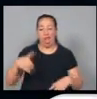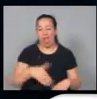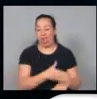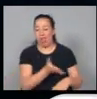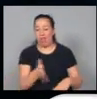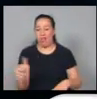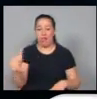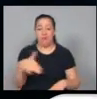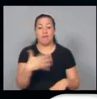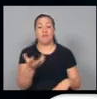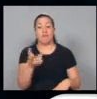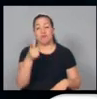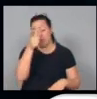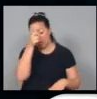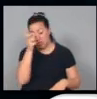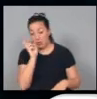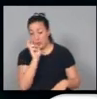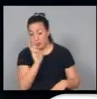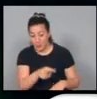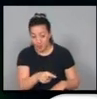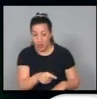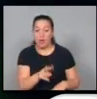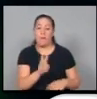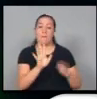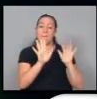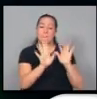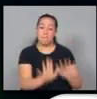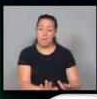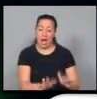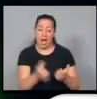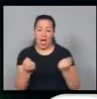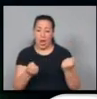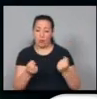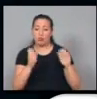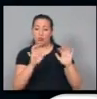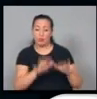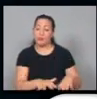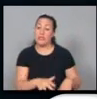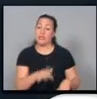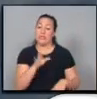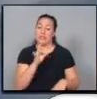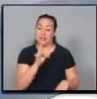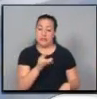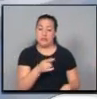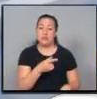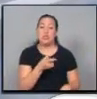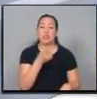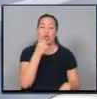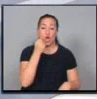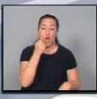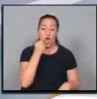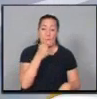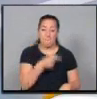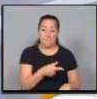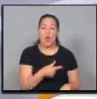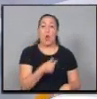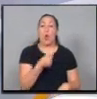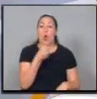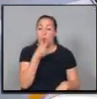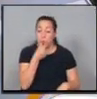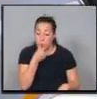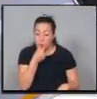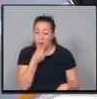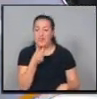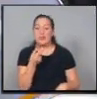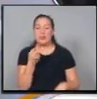fue advertido por la policía vial. Lo detuvieron y les costó que este hombre soplara la pipeta.